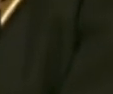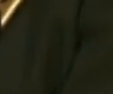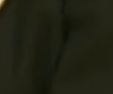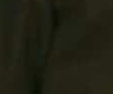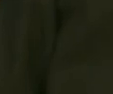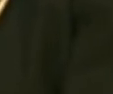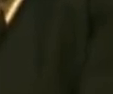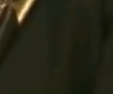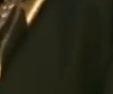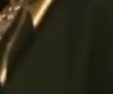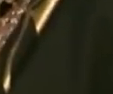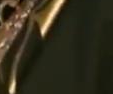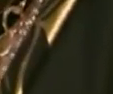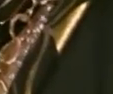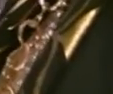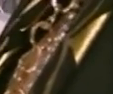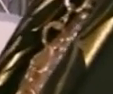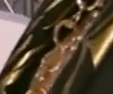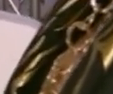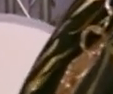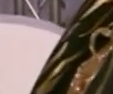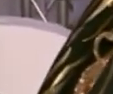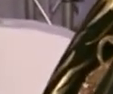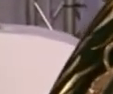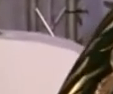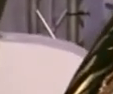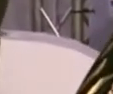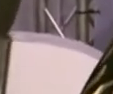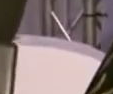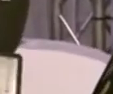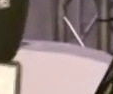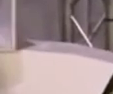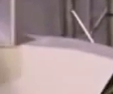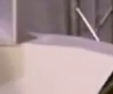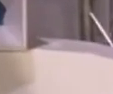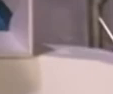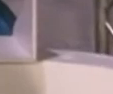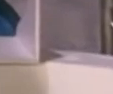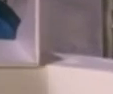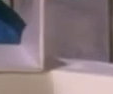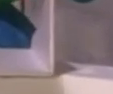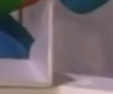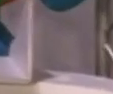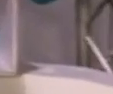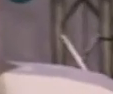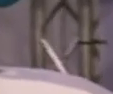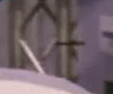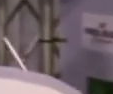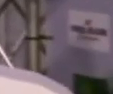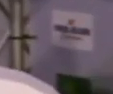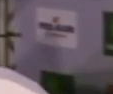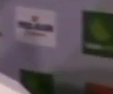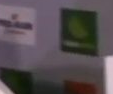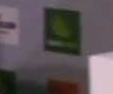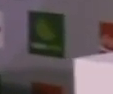pudo ser. Bueno, pero la afición sí que la sigue teniendo, porque aquí está, sí. No falla un año. ¿Cómo está viendo el nivel? Pues el nivel muy bueno. La verdad que yo llevo viniendo